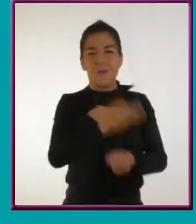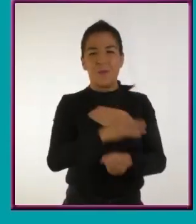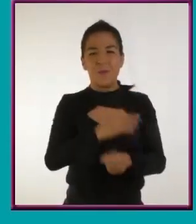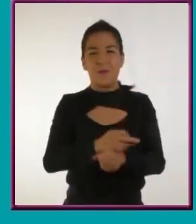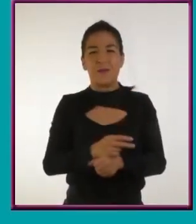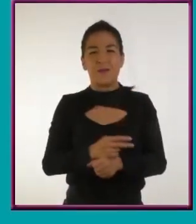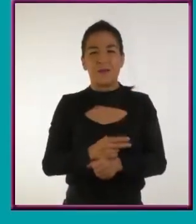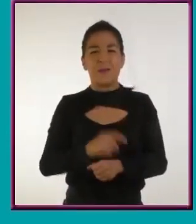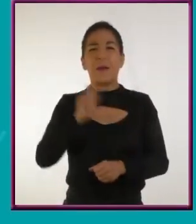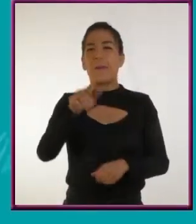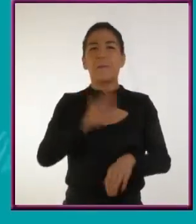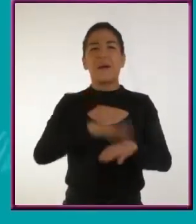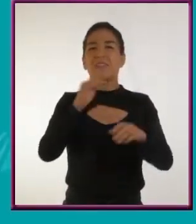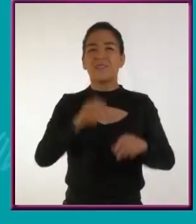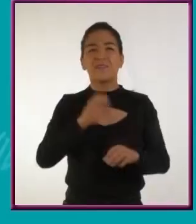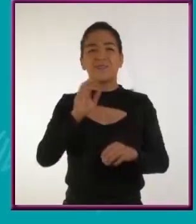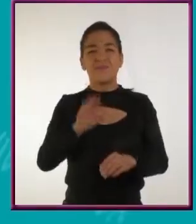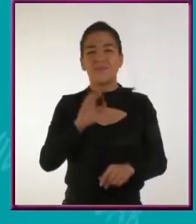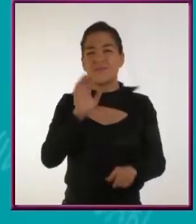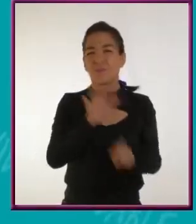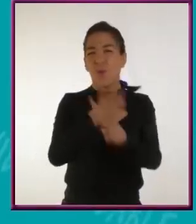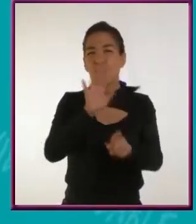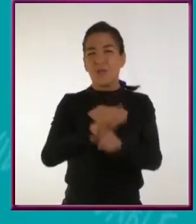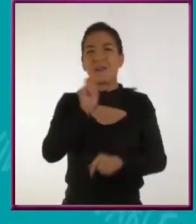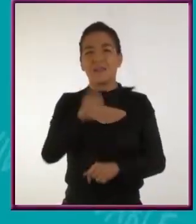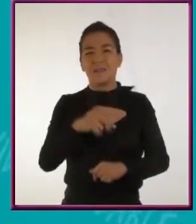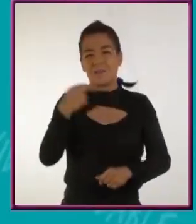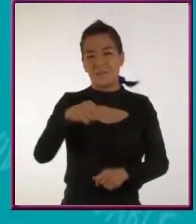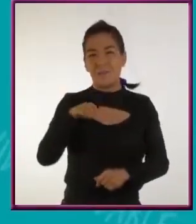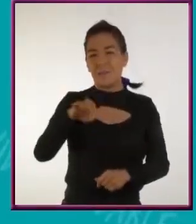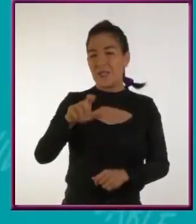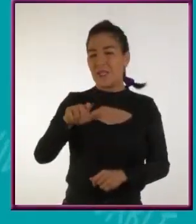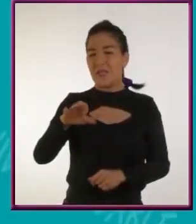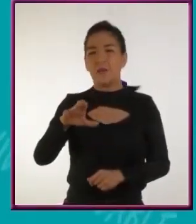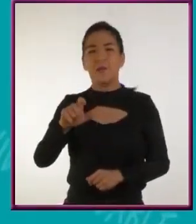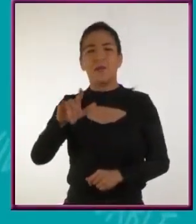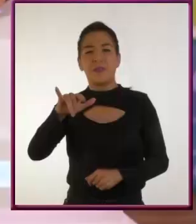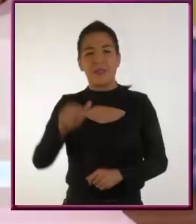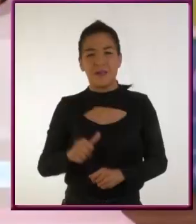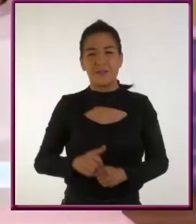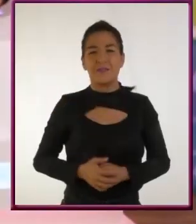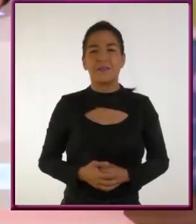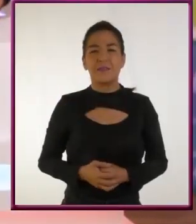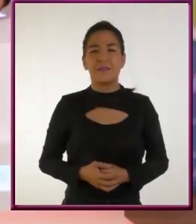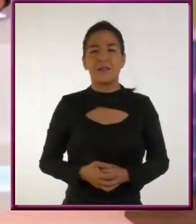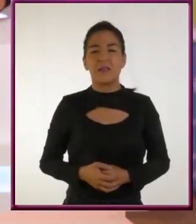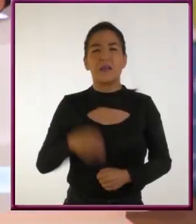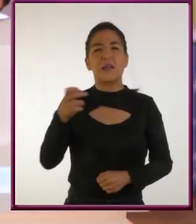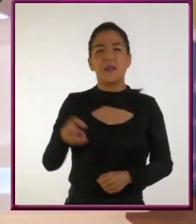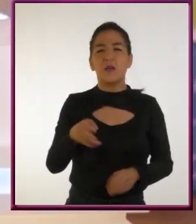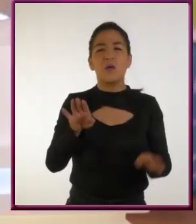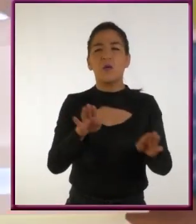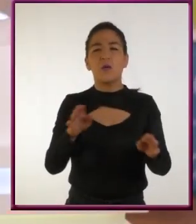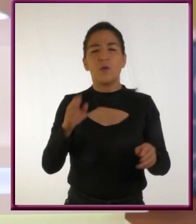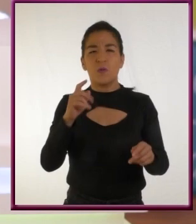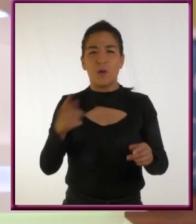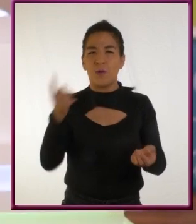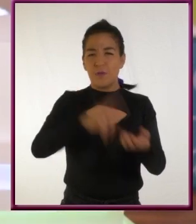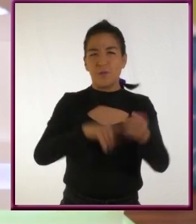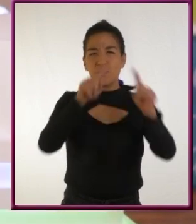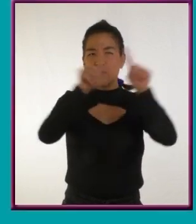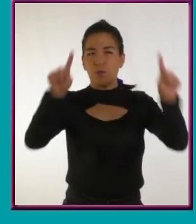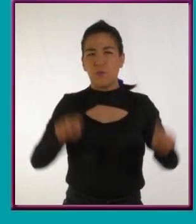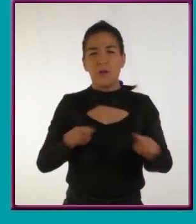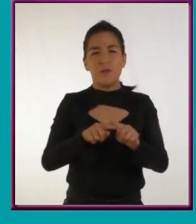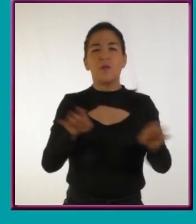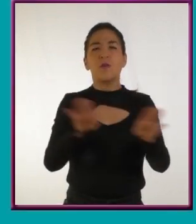a revisar el cuadrado mágico más famoso, el que se encuentra en la obra Melancolía de Alberto Durero. En este cuadrado